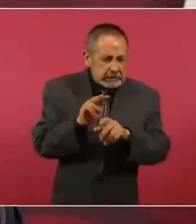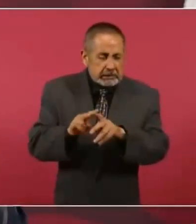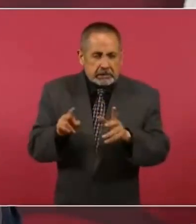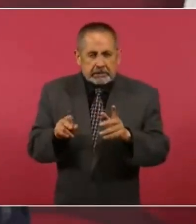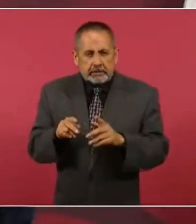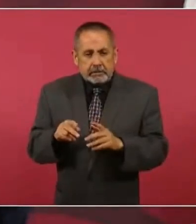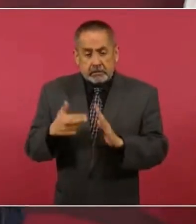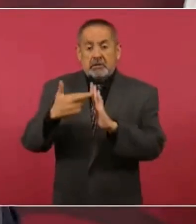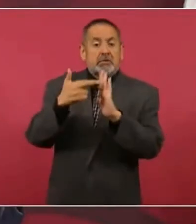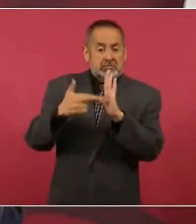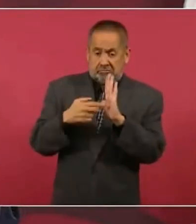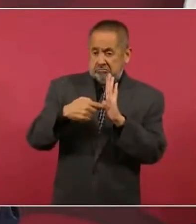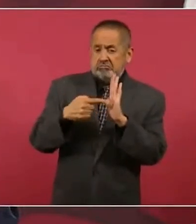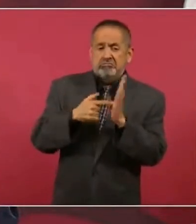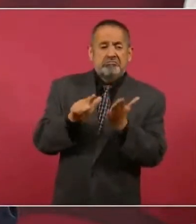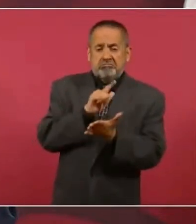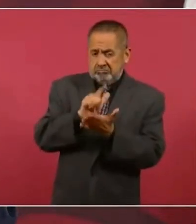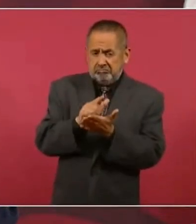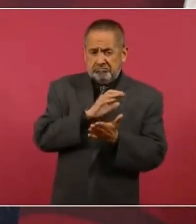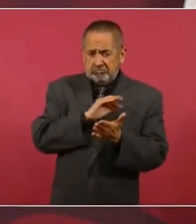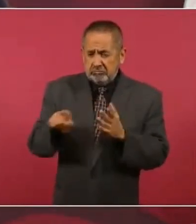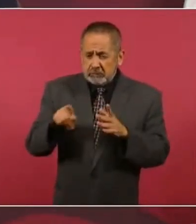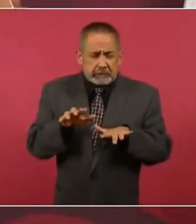está reglamentada, está legalizada,